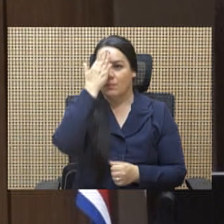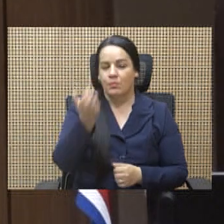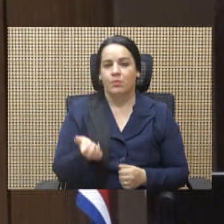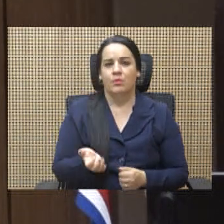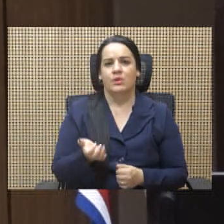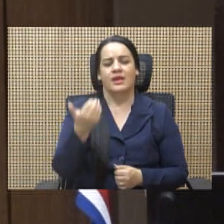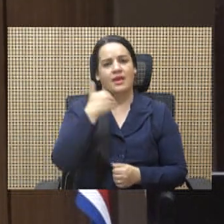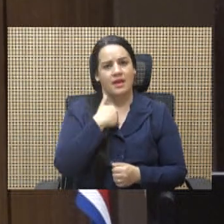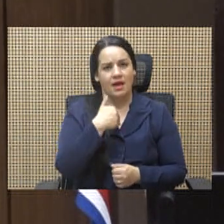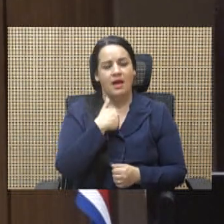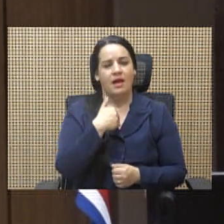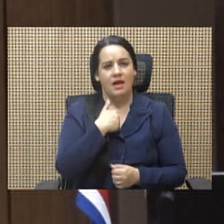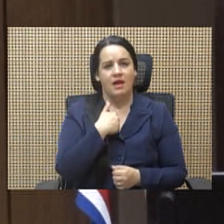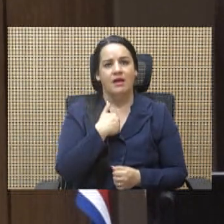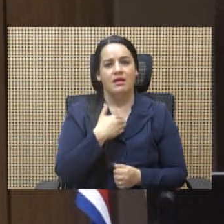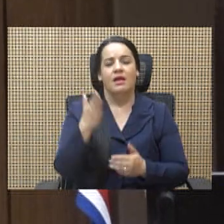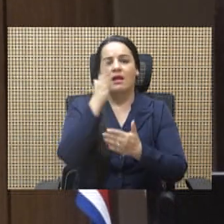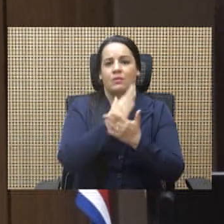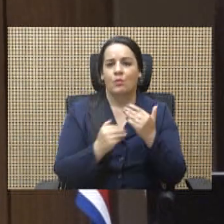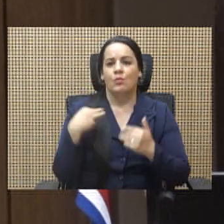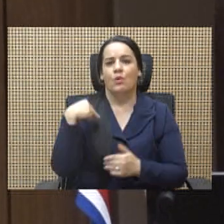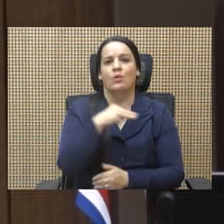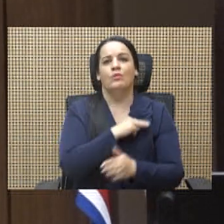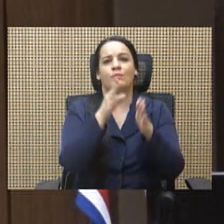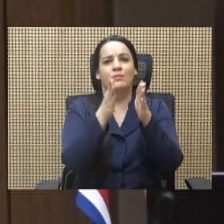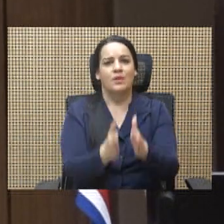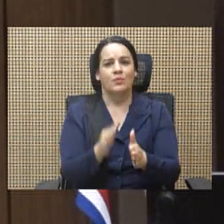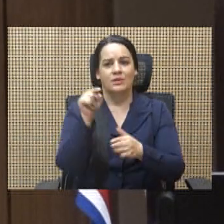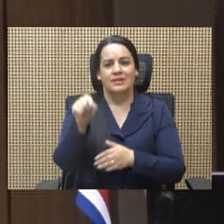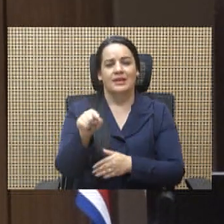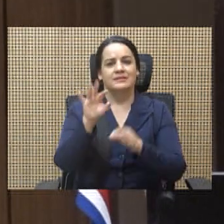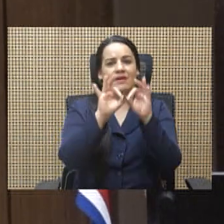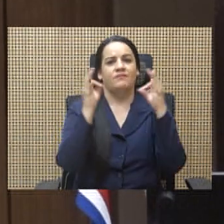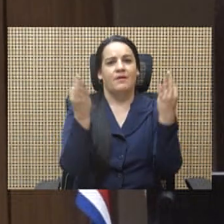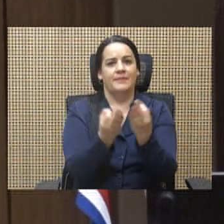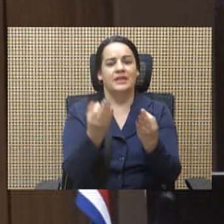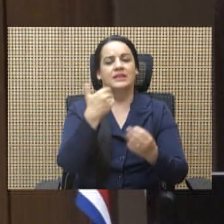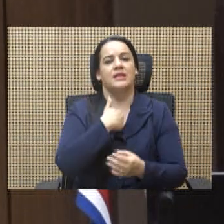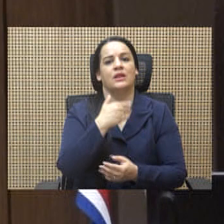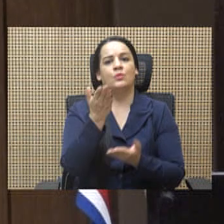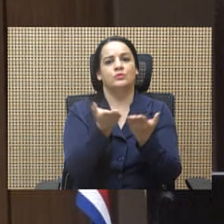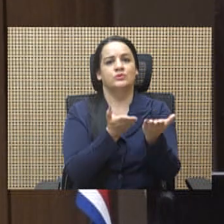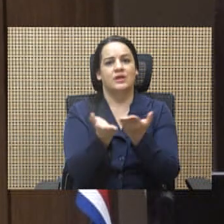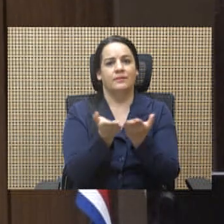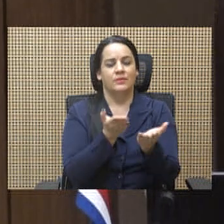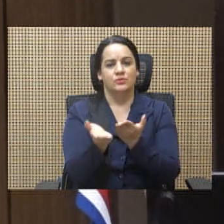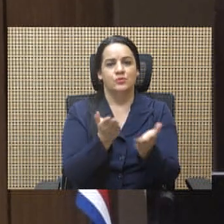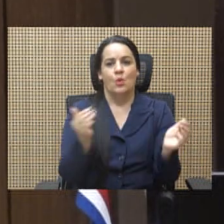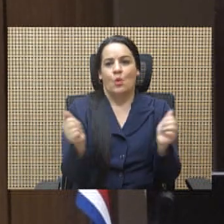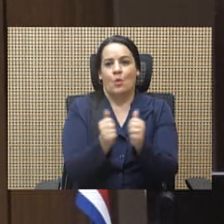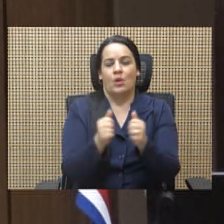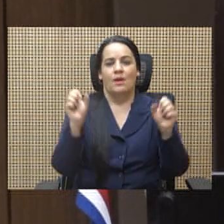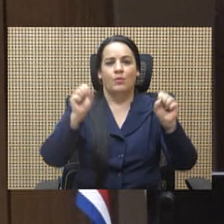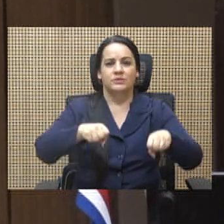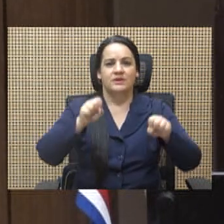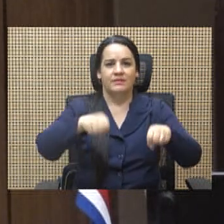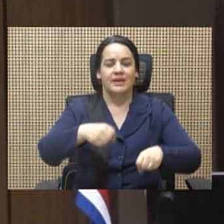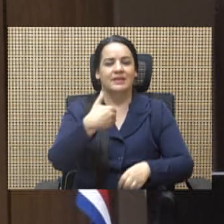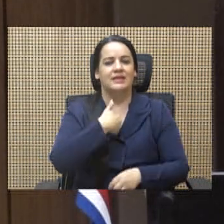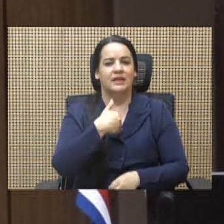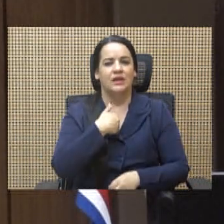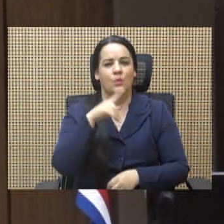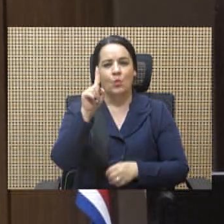su parte la diputada social cristiana Vanesa Castro Indicó que a pesar que la cantidad de oferentes de servicio ha disminuido existen alrededor de